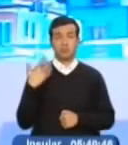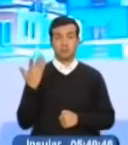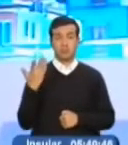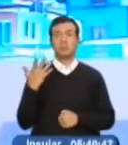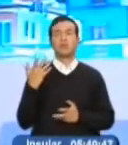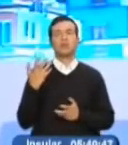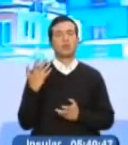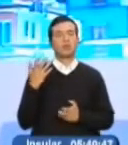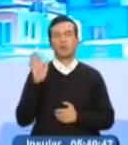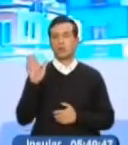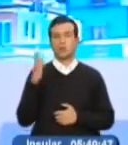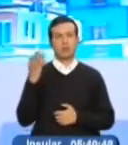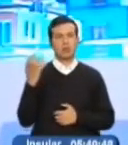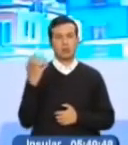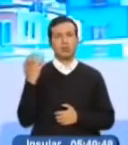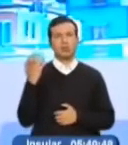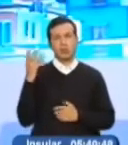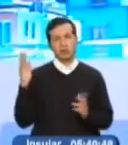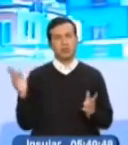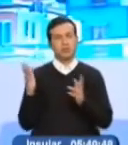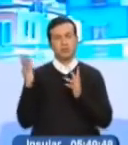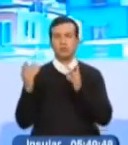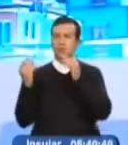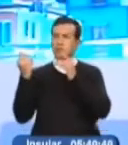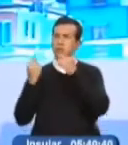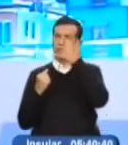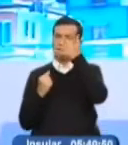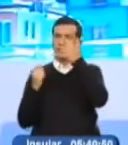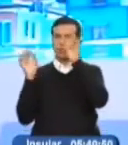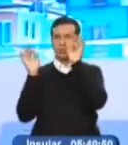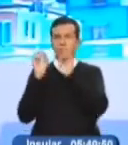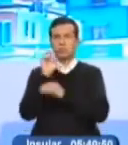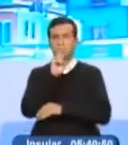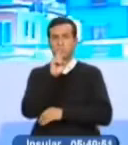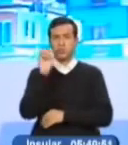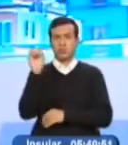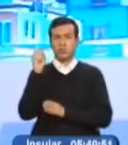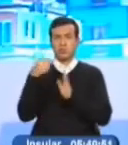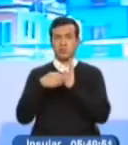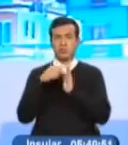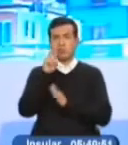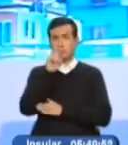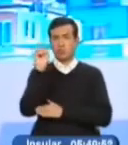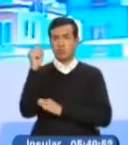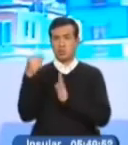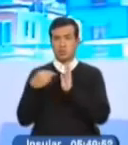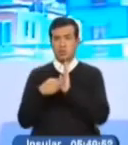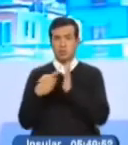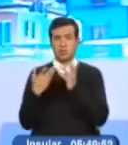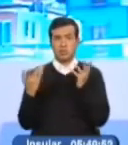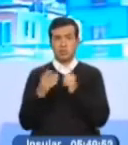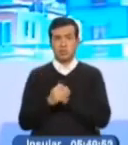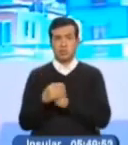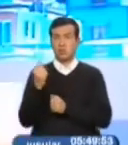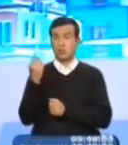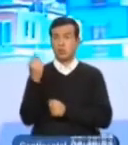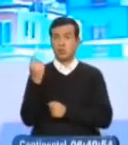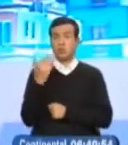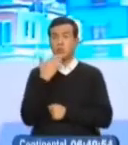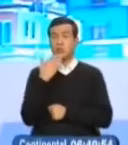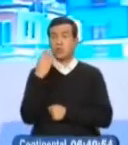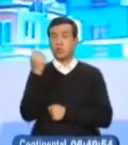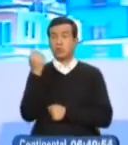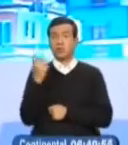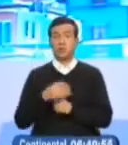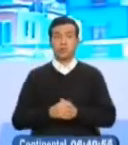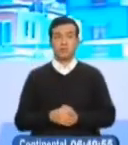mucha expectativa por el impulso del dinero electrónico, porque tienen cerca de 200.000 transacciones al día y que los costos